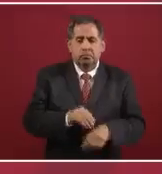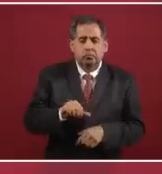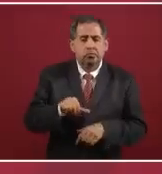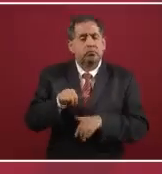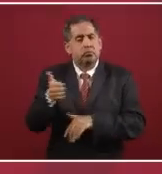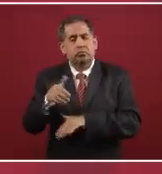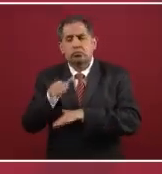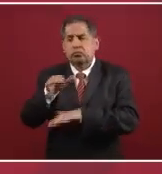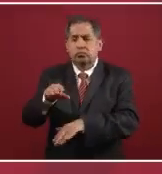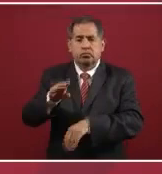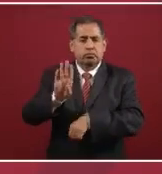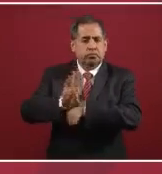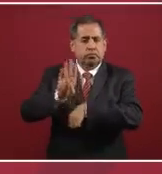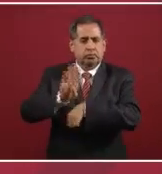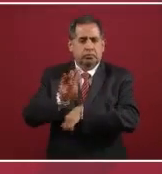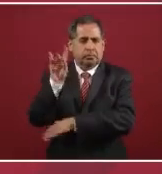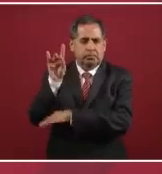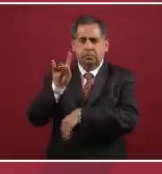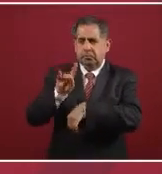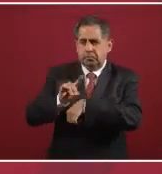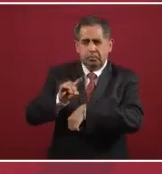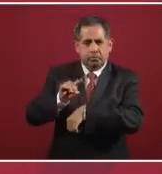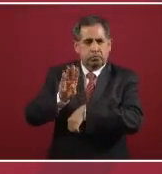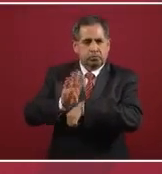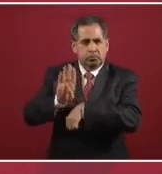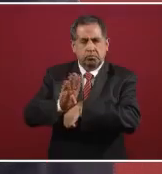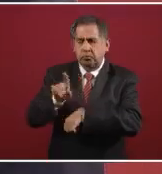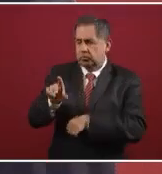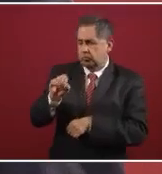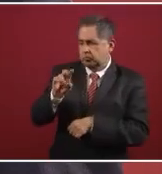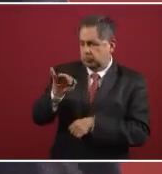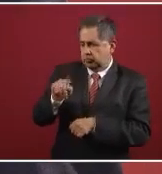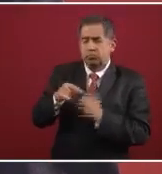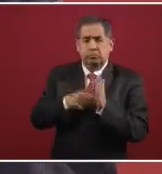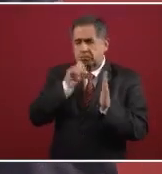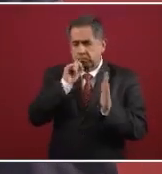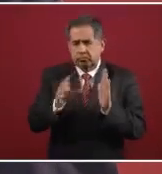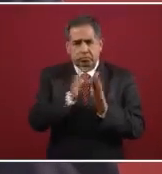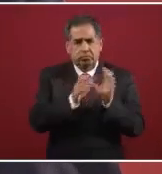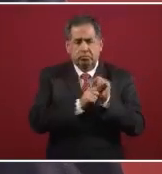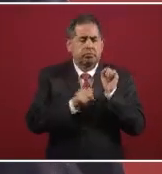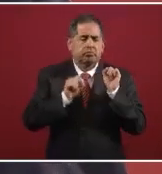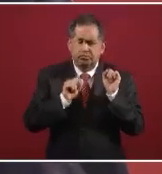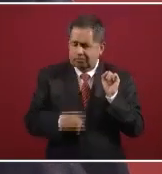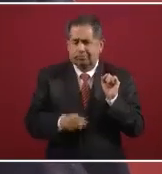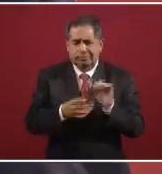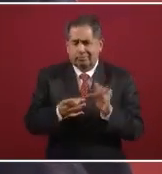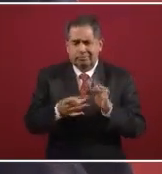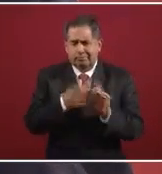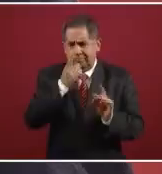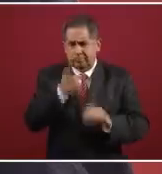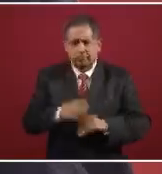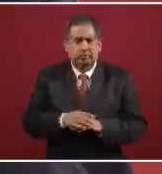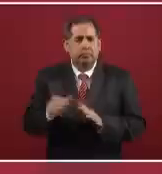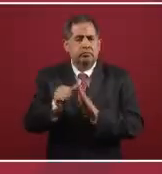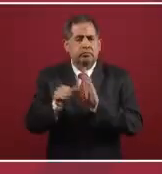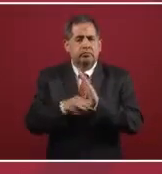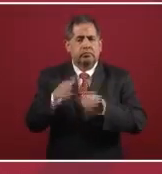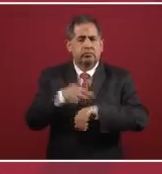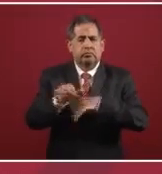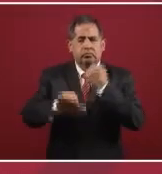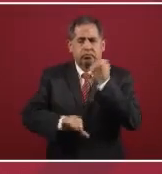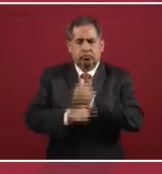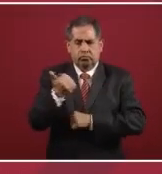Bolivia, también lo establece nuestra Constitución, en el artículo